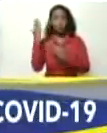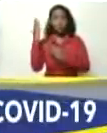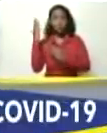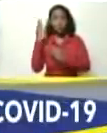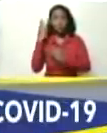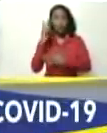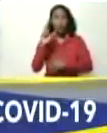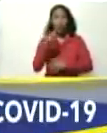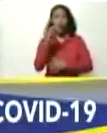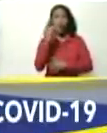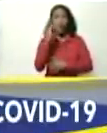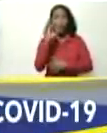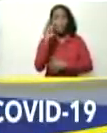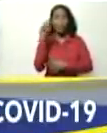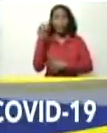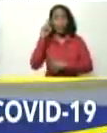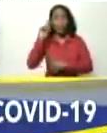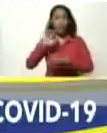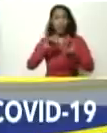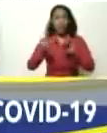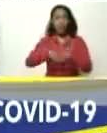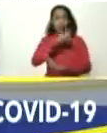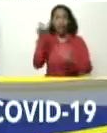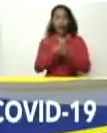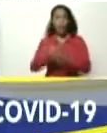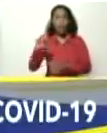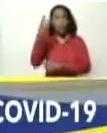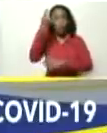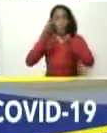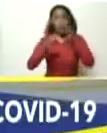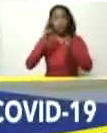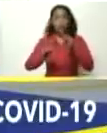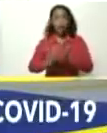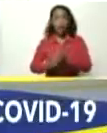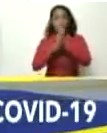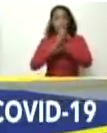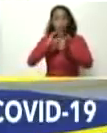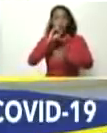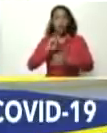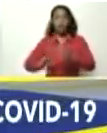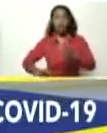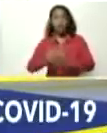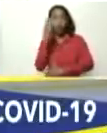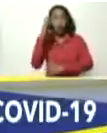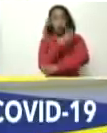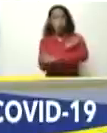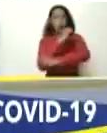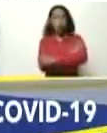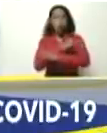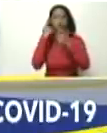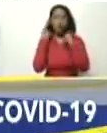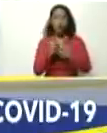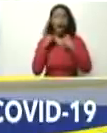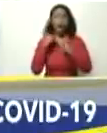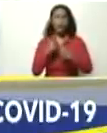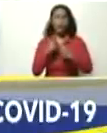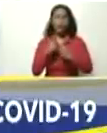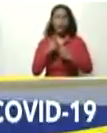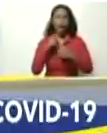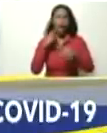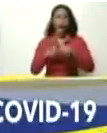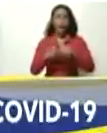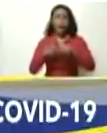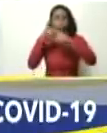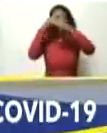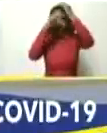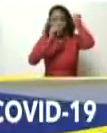el secretario general de Primero Justicia, líder fundamental de la derecha extremista, ex embajador de